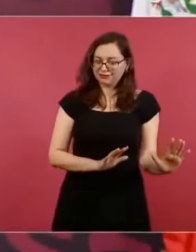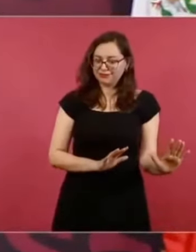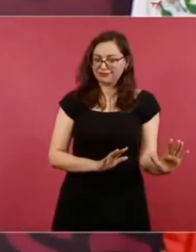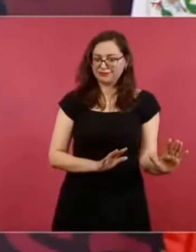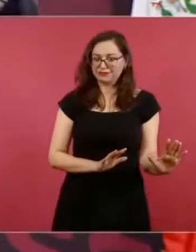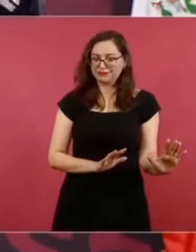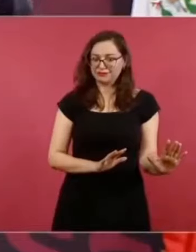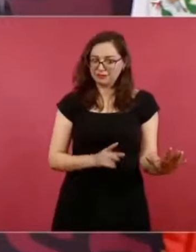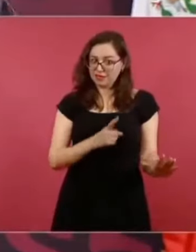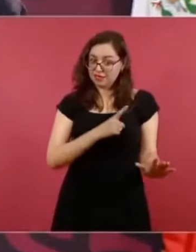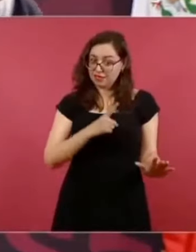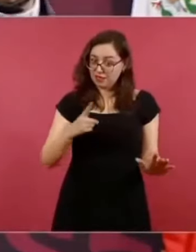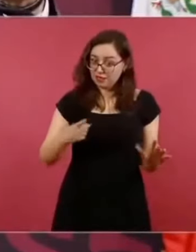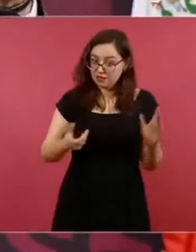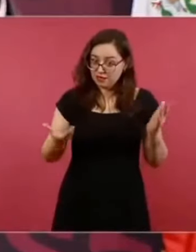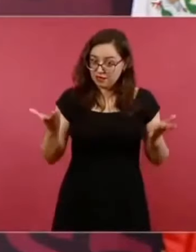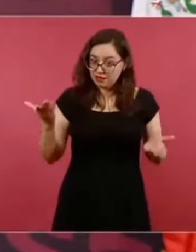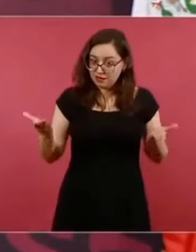equidad.